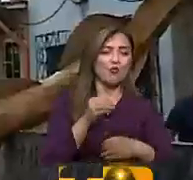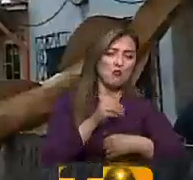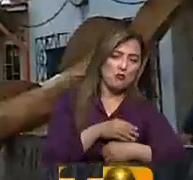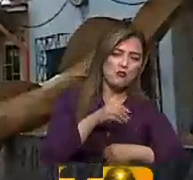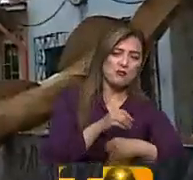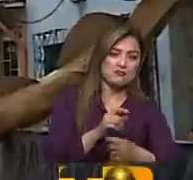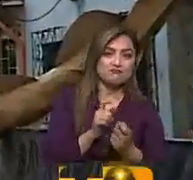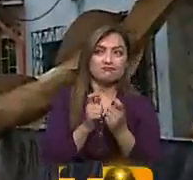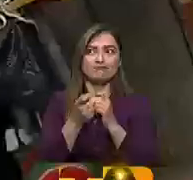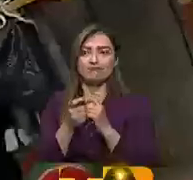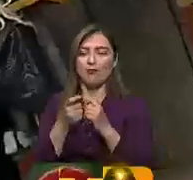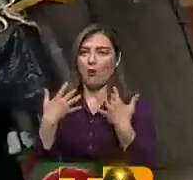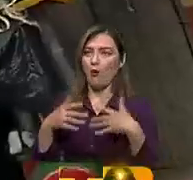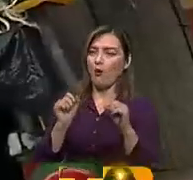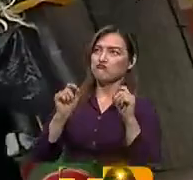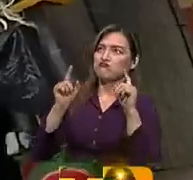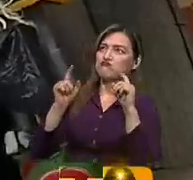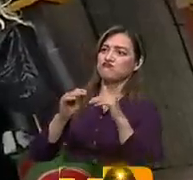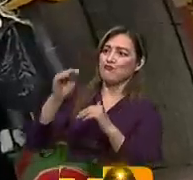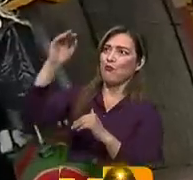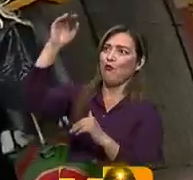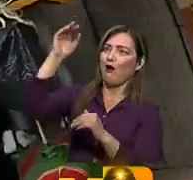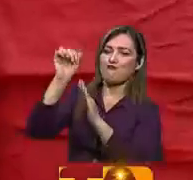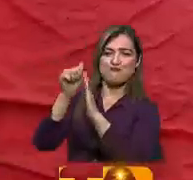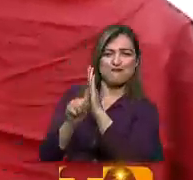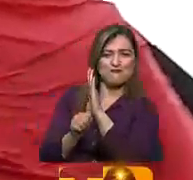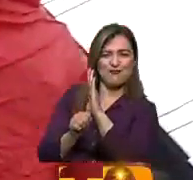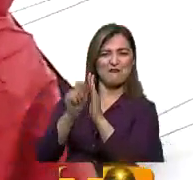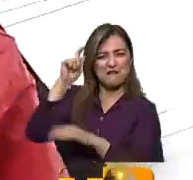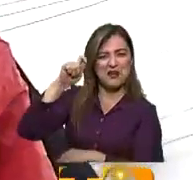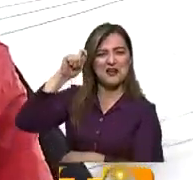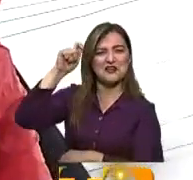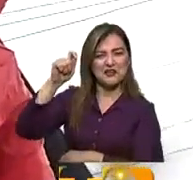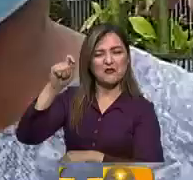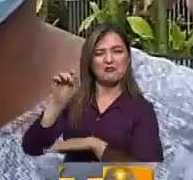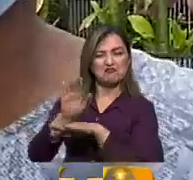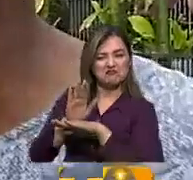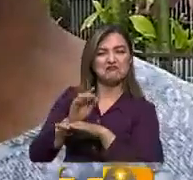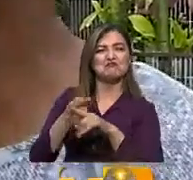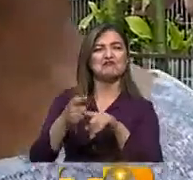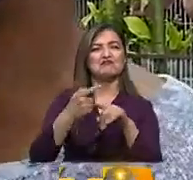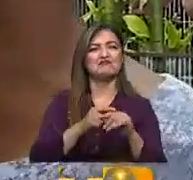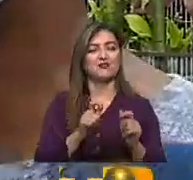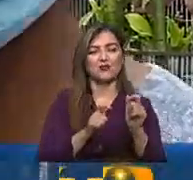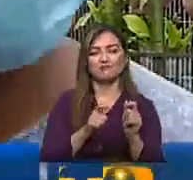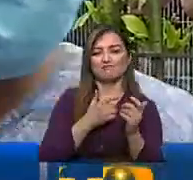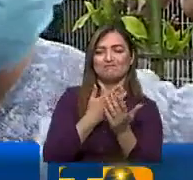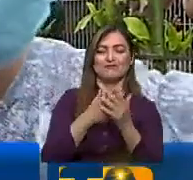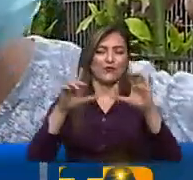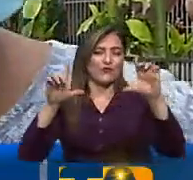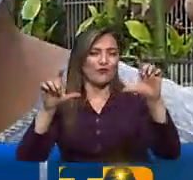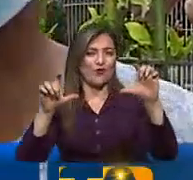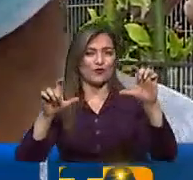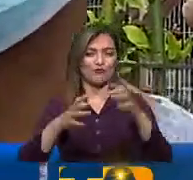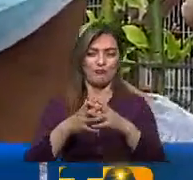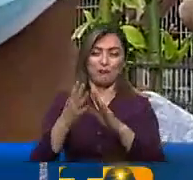a magistrales creaciones, personificaciones de series y películas animadas o de ficción. Vienen las personas, se toman fotos, esto fura hasta